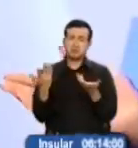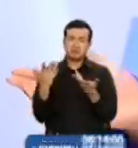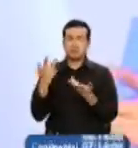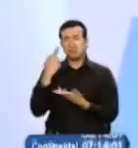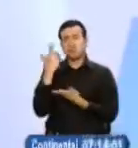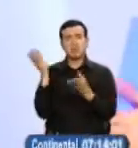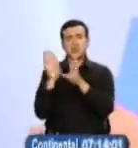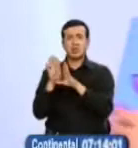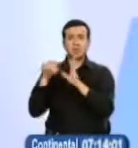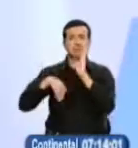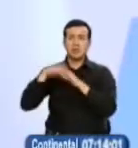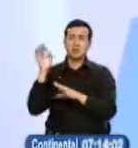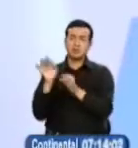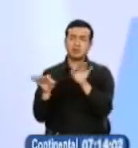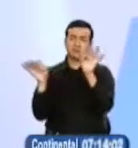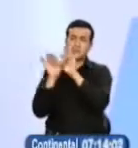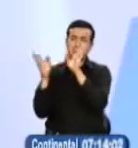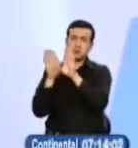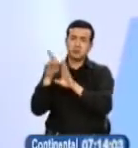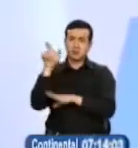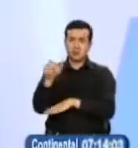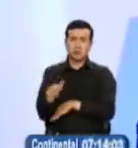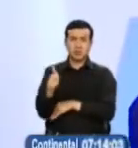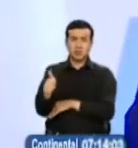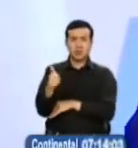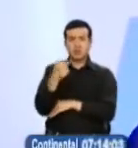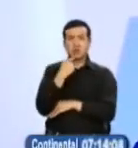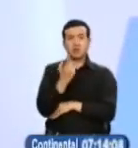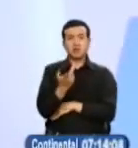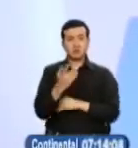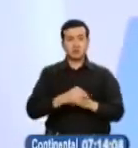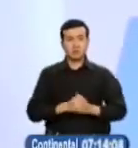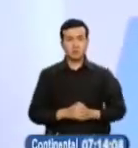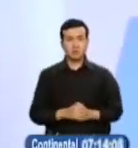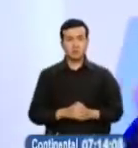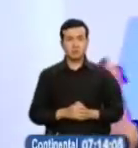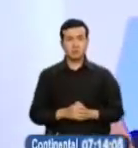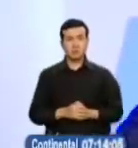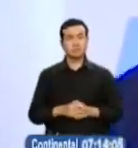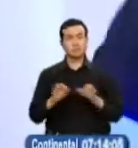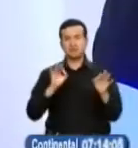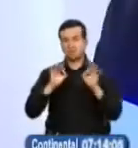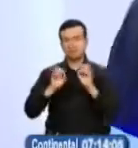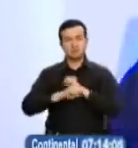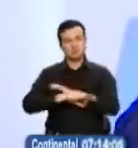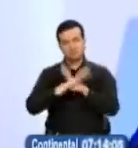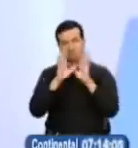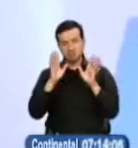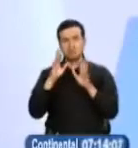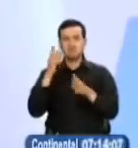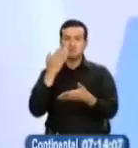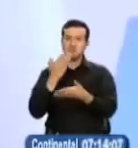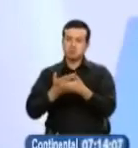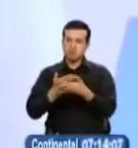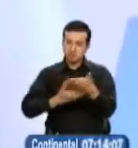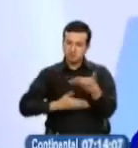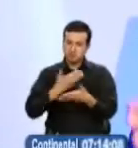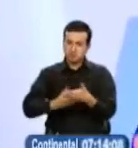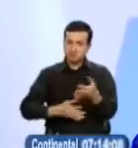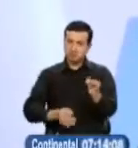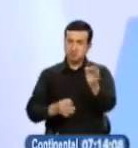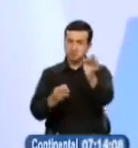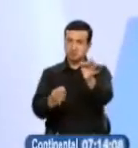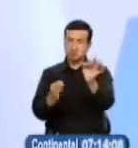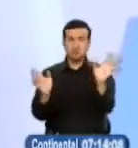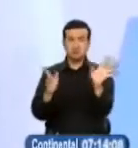que cerrarlo. Él, más que nadie, ha sido, se ha encargado de hacer la explicación necesaria, de entregar los documentos necesarios, y